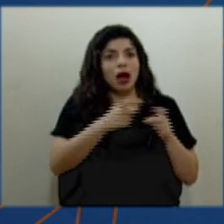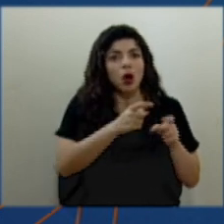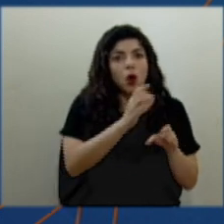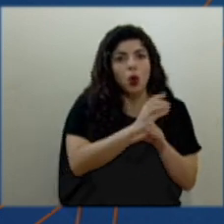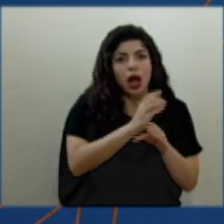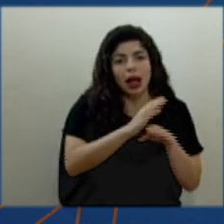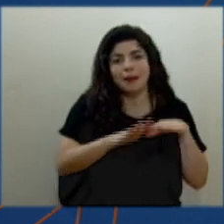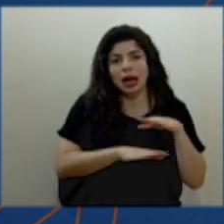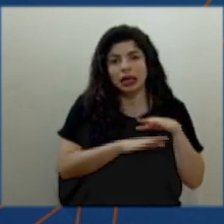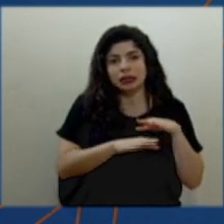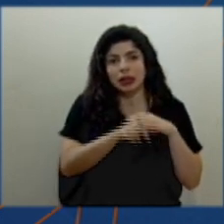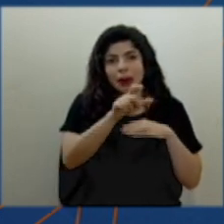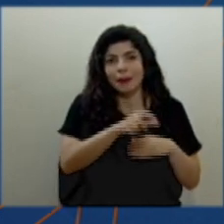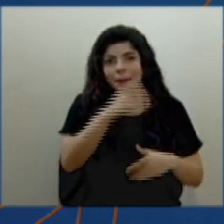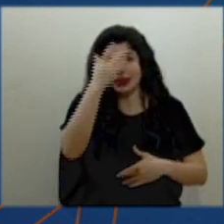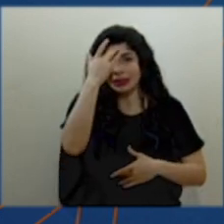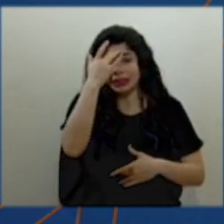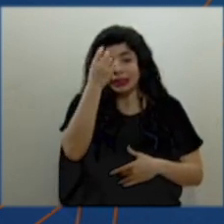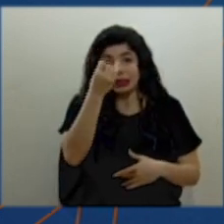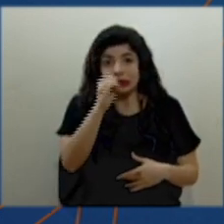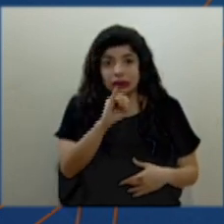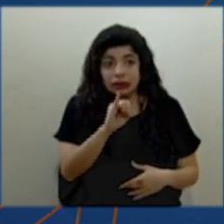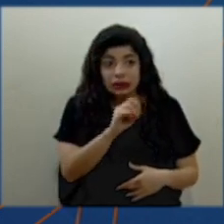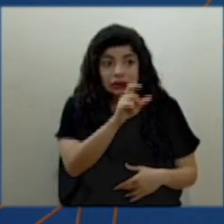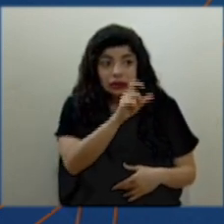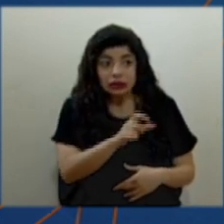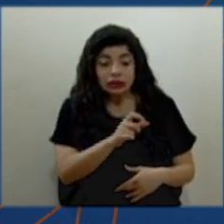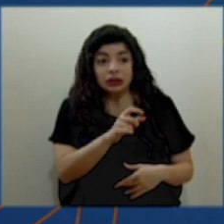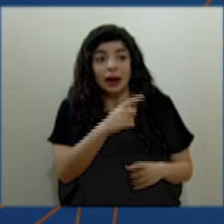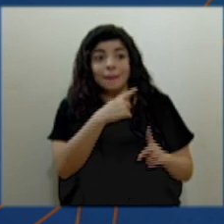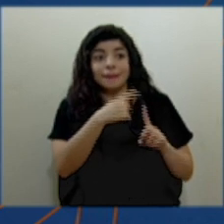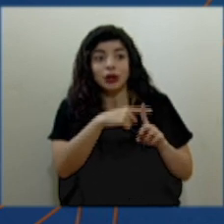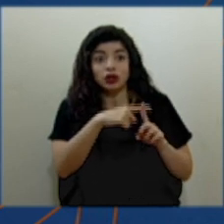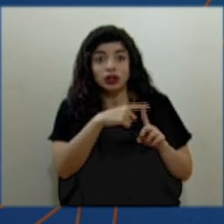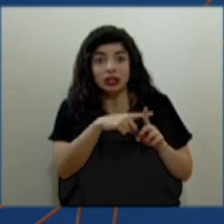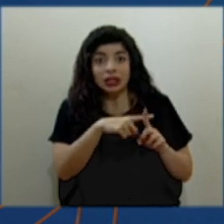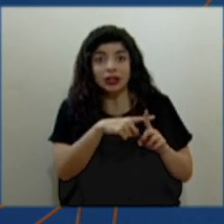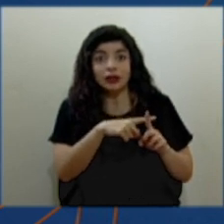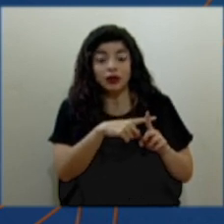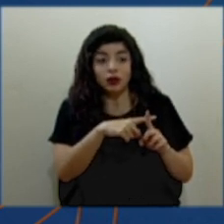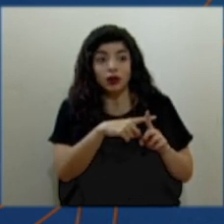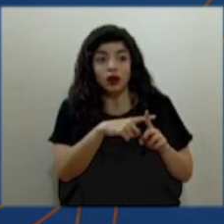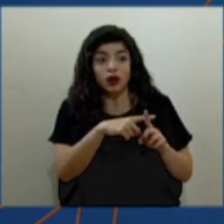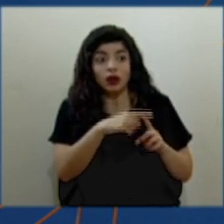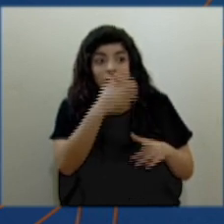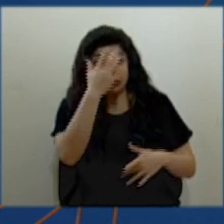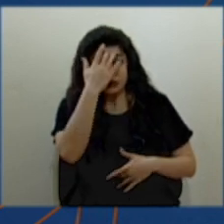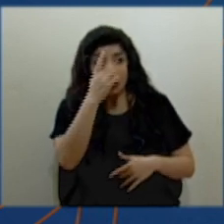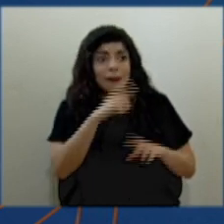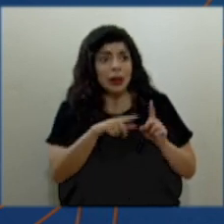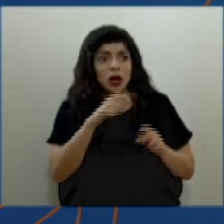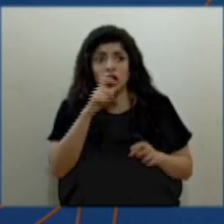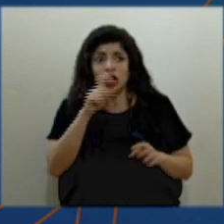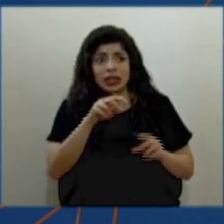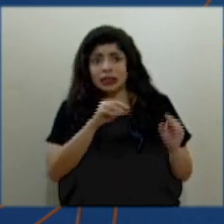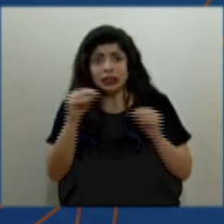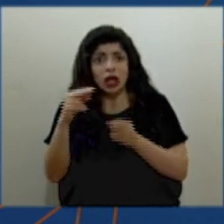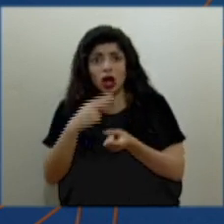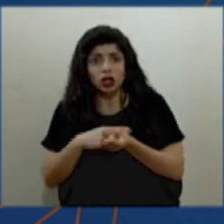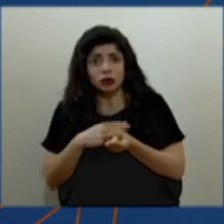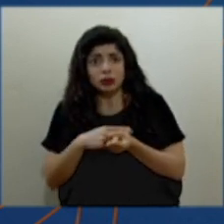cuidado básico para pacientes que tengan un diagnóstico positivo, que no requieran hospitalización y que